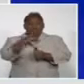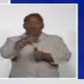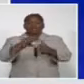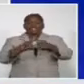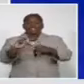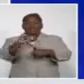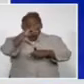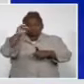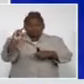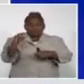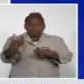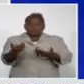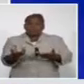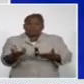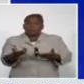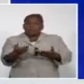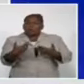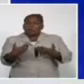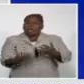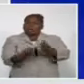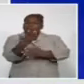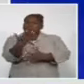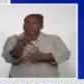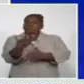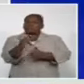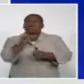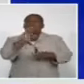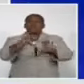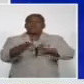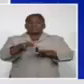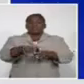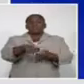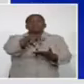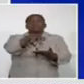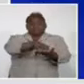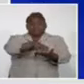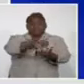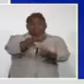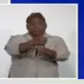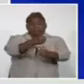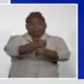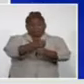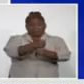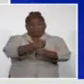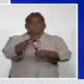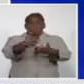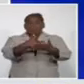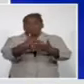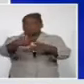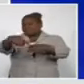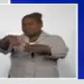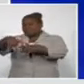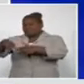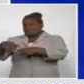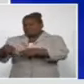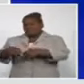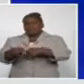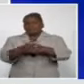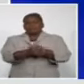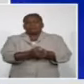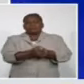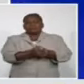producen en un centro de trabajo, en un lugar, en una institución, son los eventos